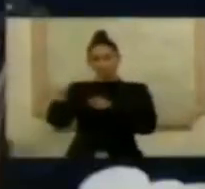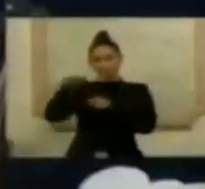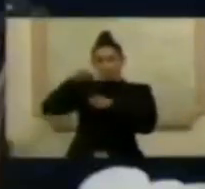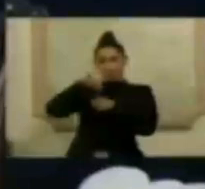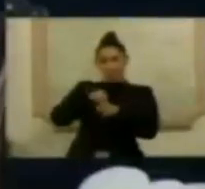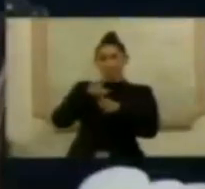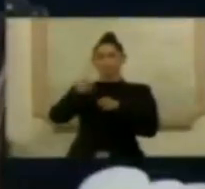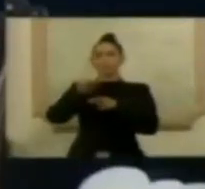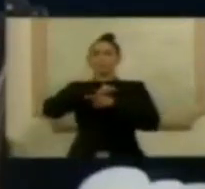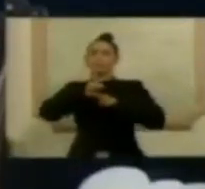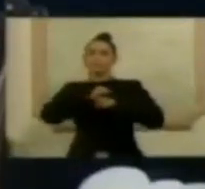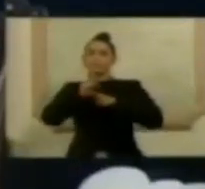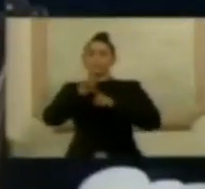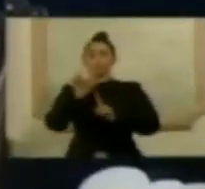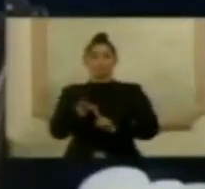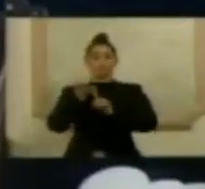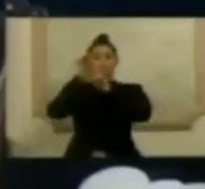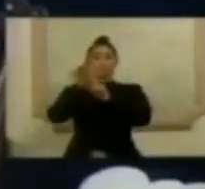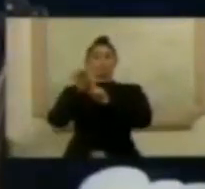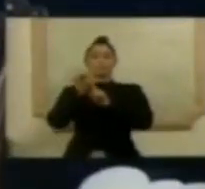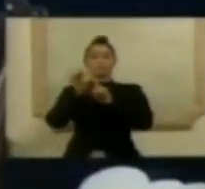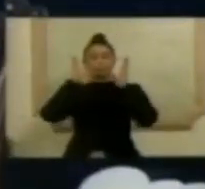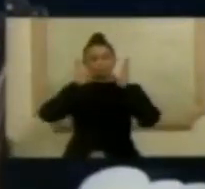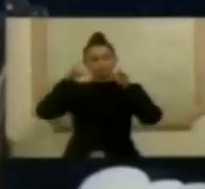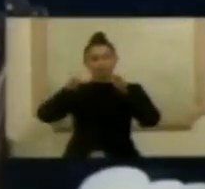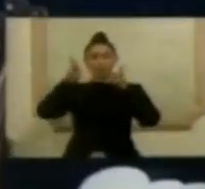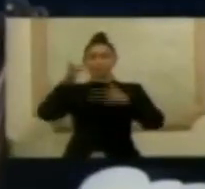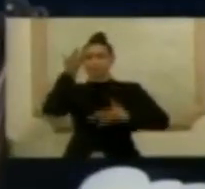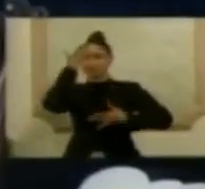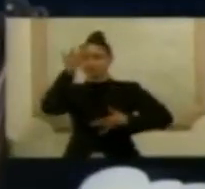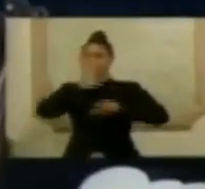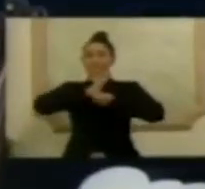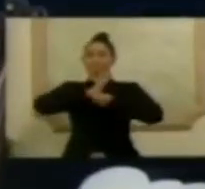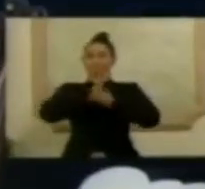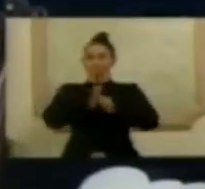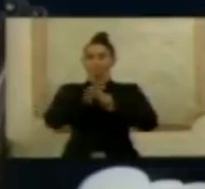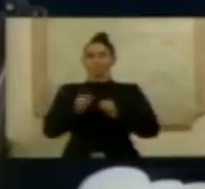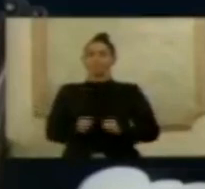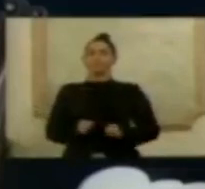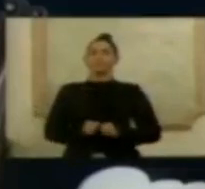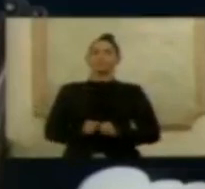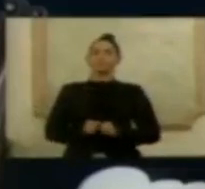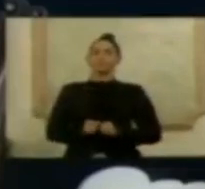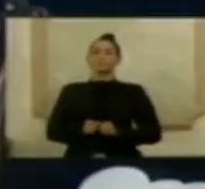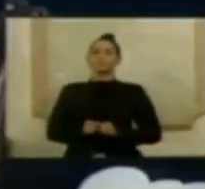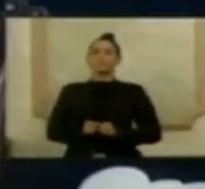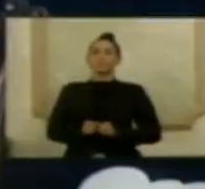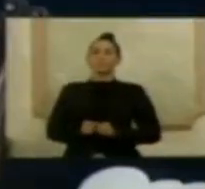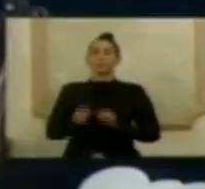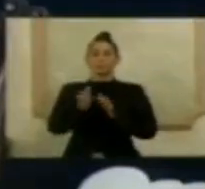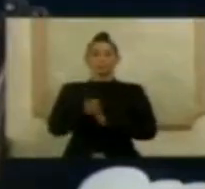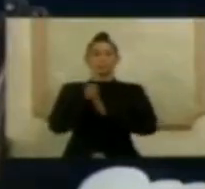de estas medidas anunciadas por el presidente Luis Abinader y la vicepresidenta coordinadora del Gabinete de la Salud,